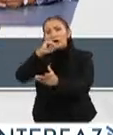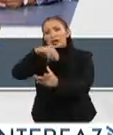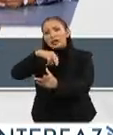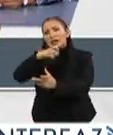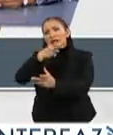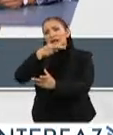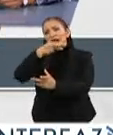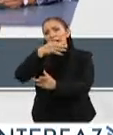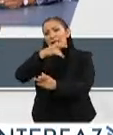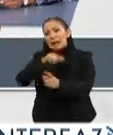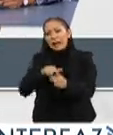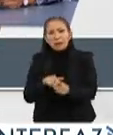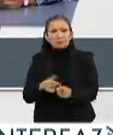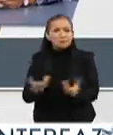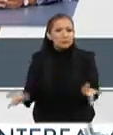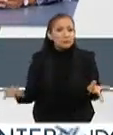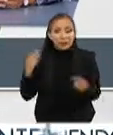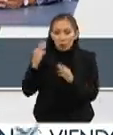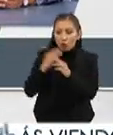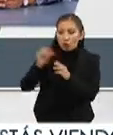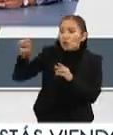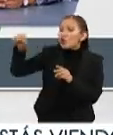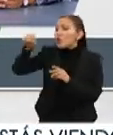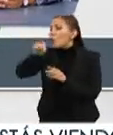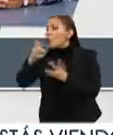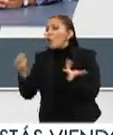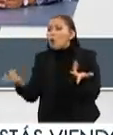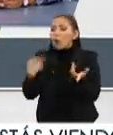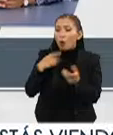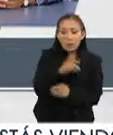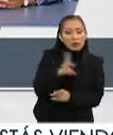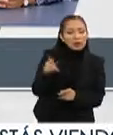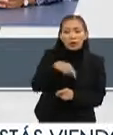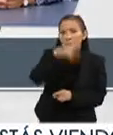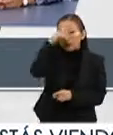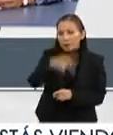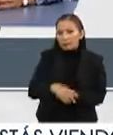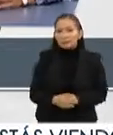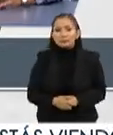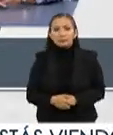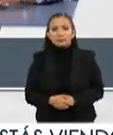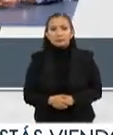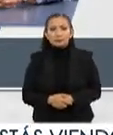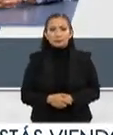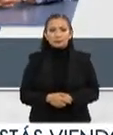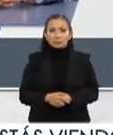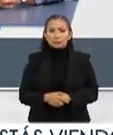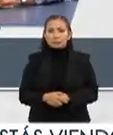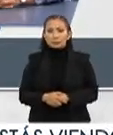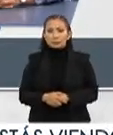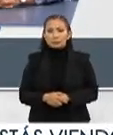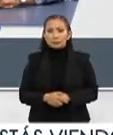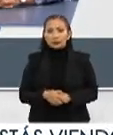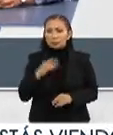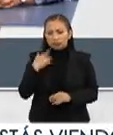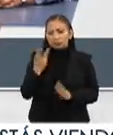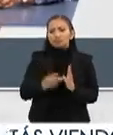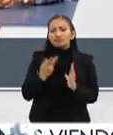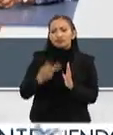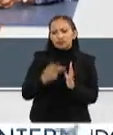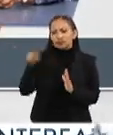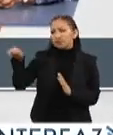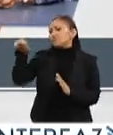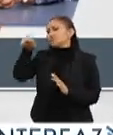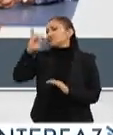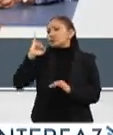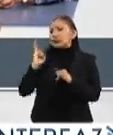ingeniería pues, en el mundo? ¿Qué tan común es ver ese tipo ya de programas en las escuelas? Es muy común a nivel